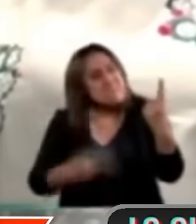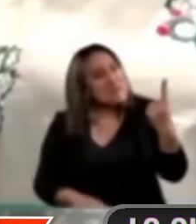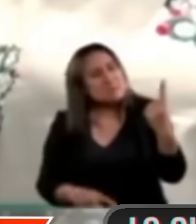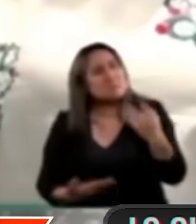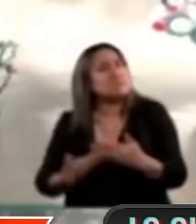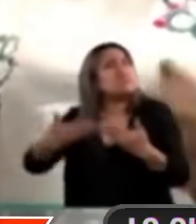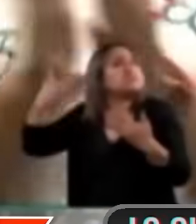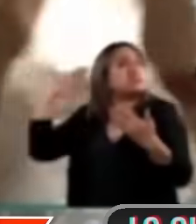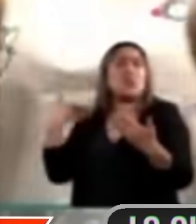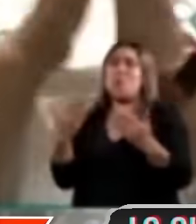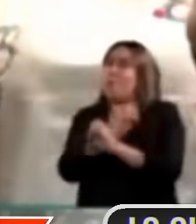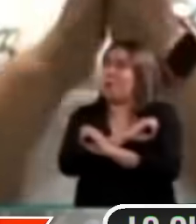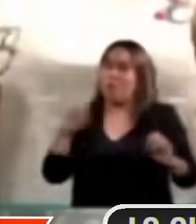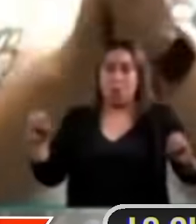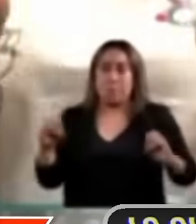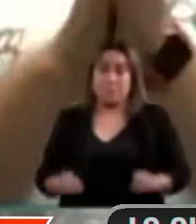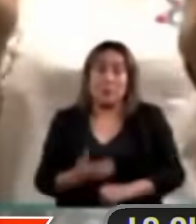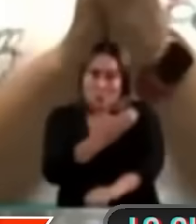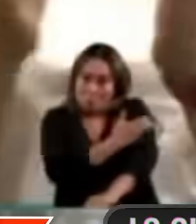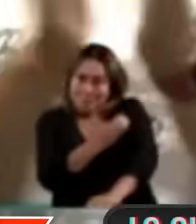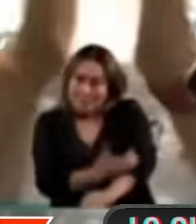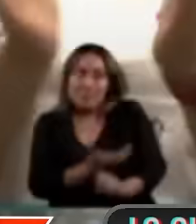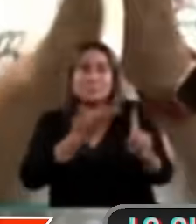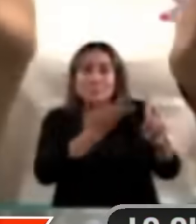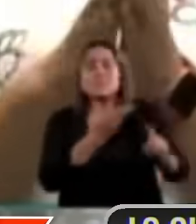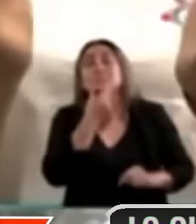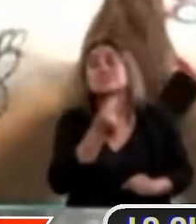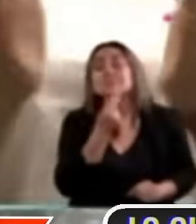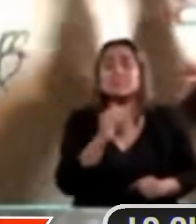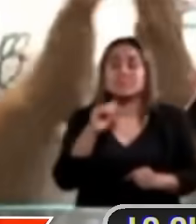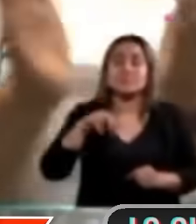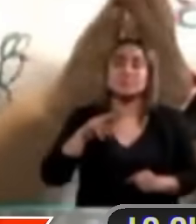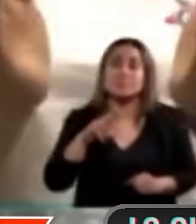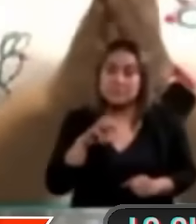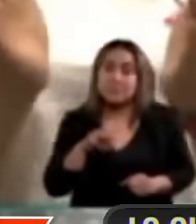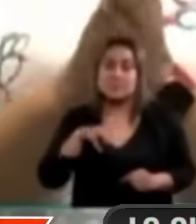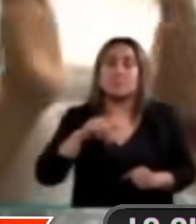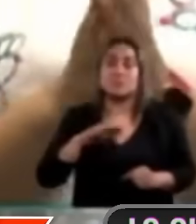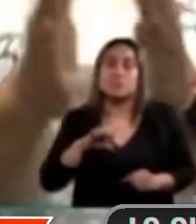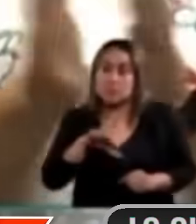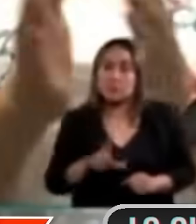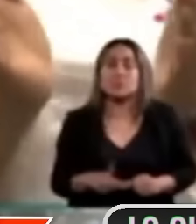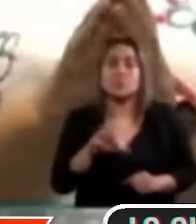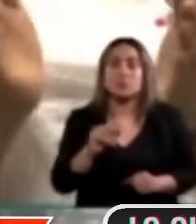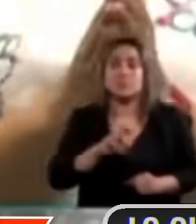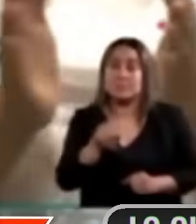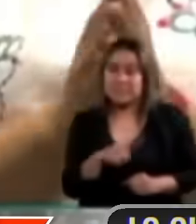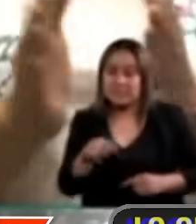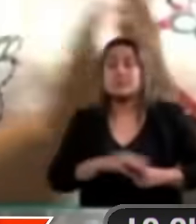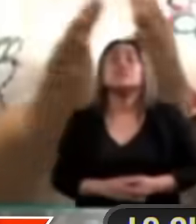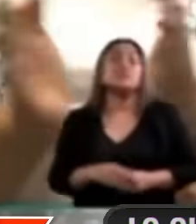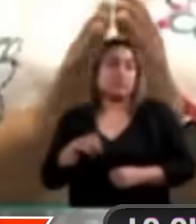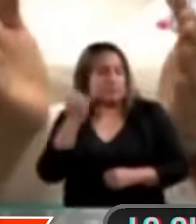últimas décadas, el compañero Andrés Manuel López Obrador, en la implementación